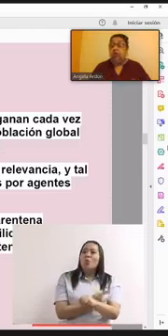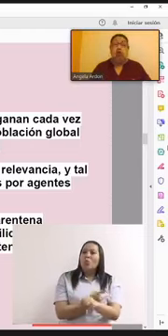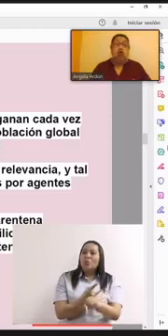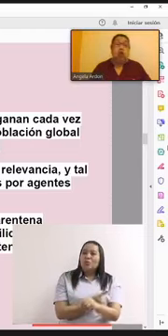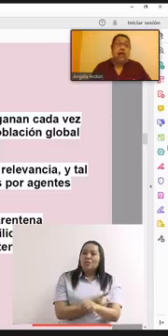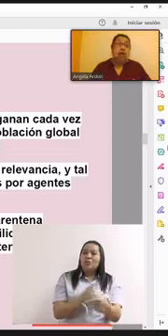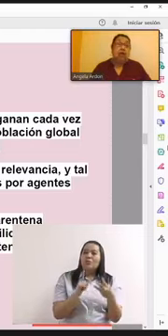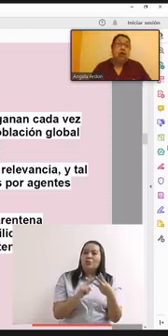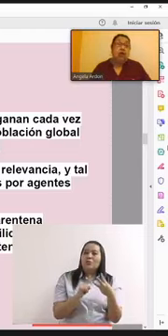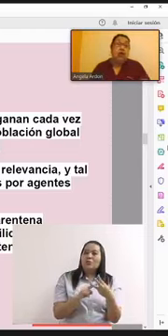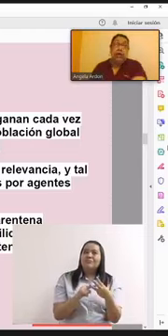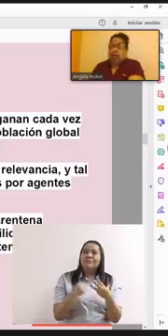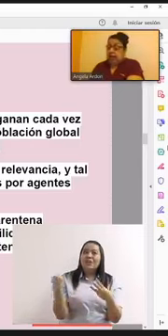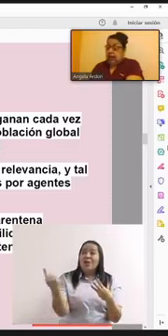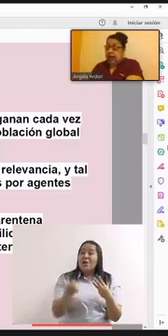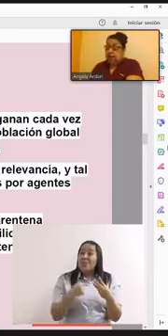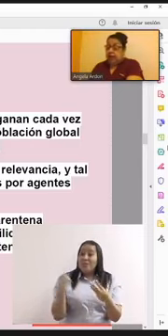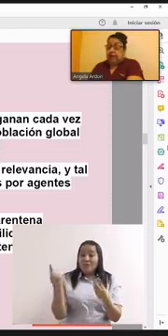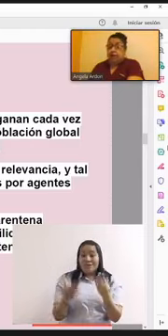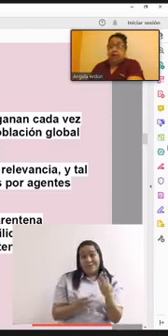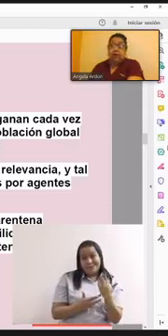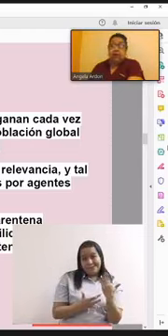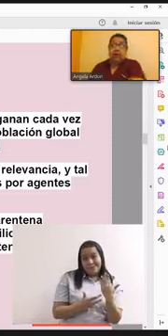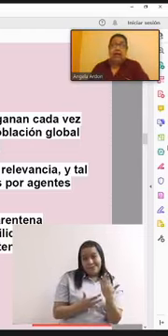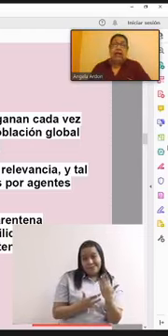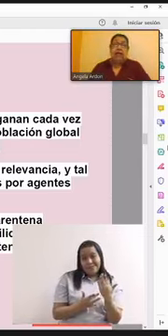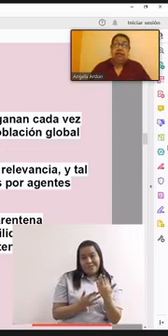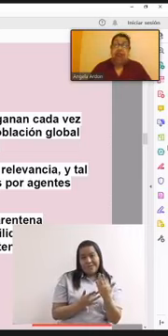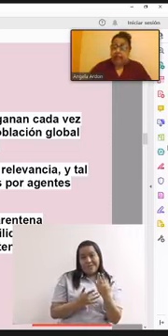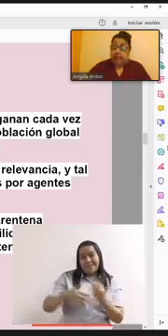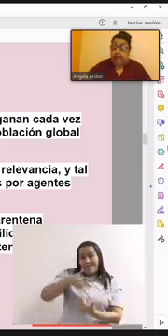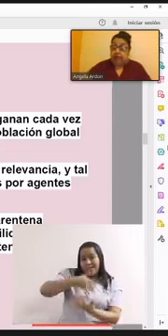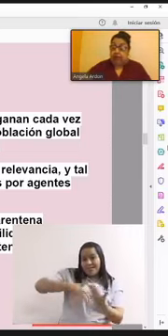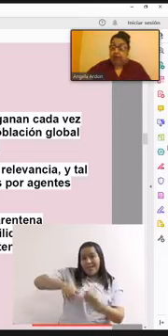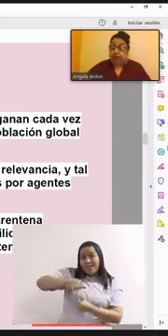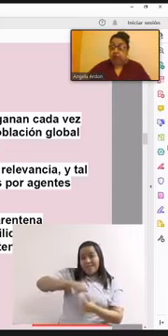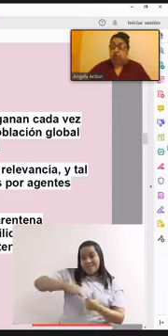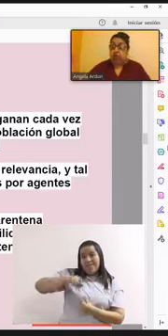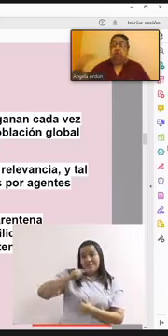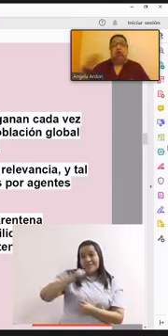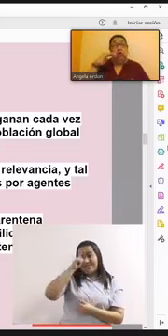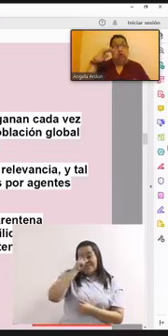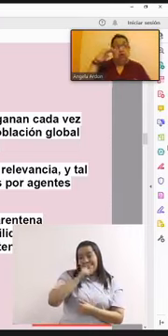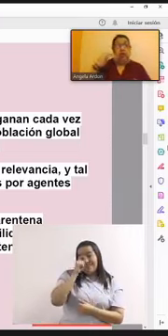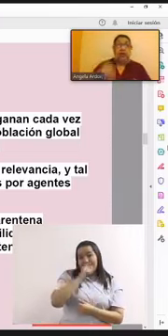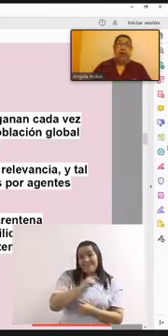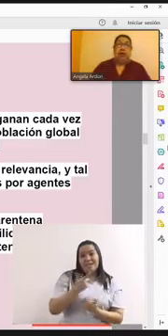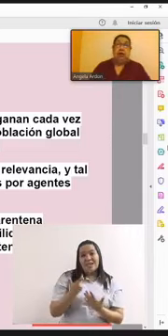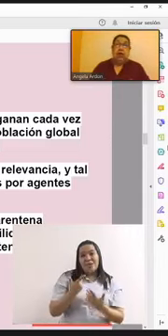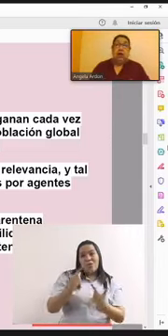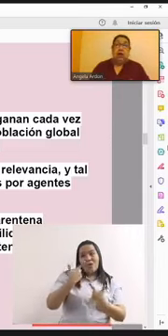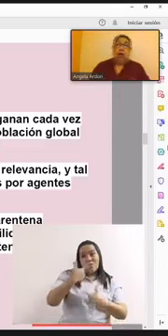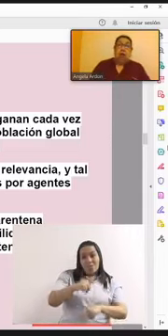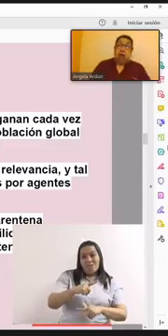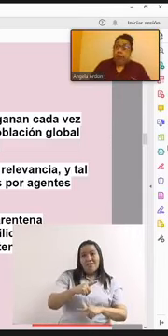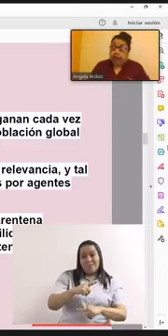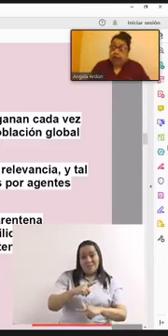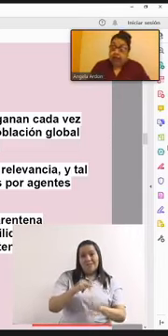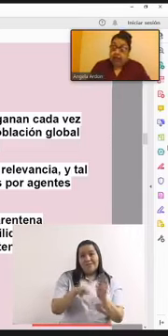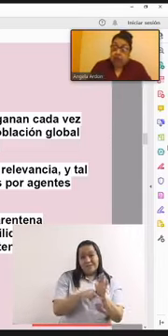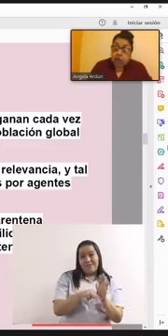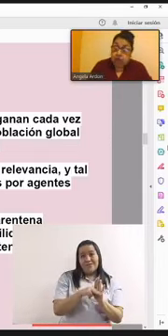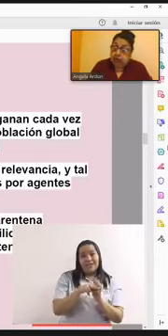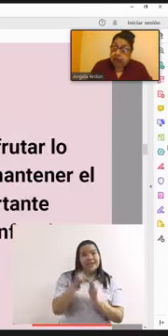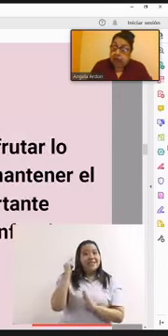que es todas las tecnologías habidas y por haber, sin respetar los niveles. Por eso es